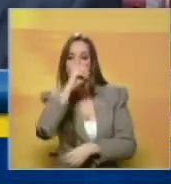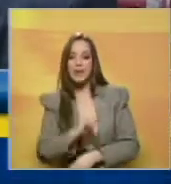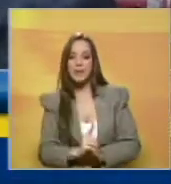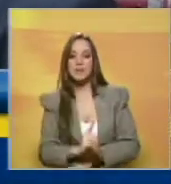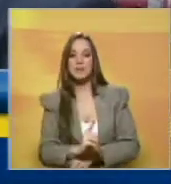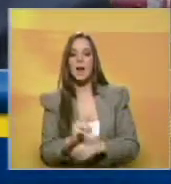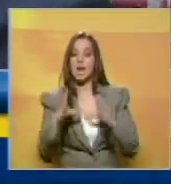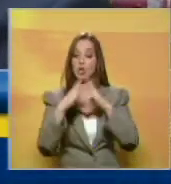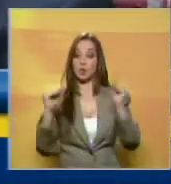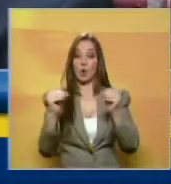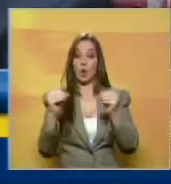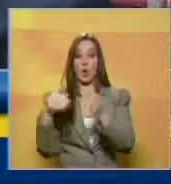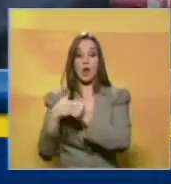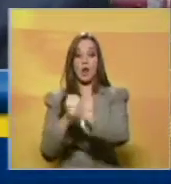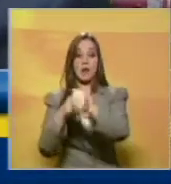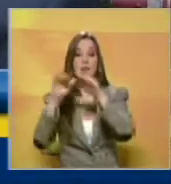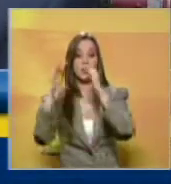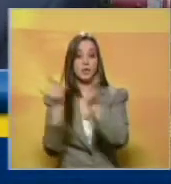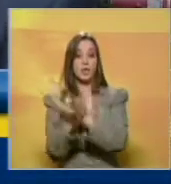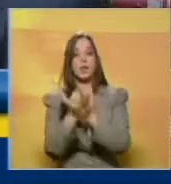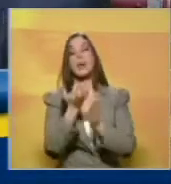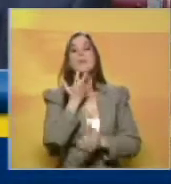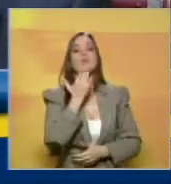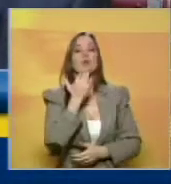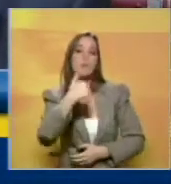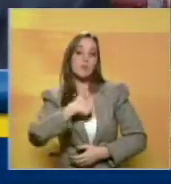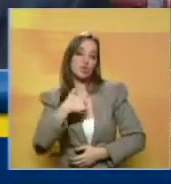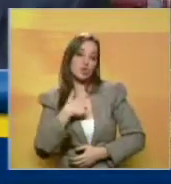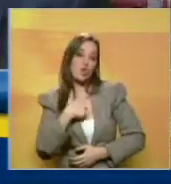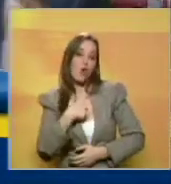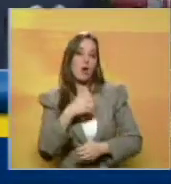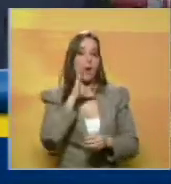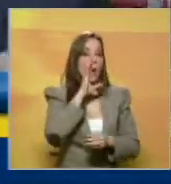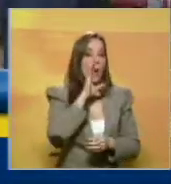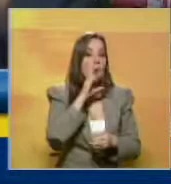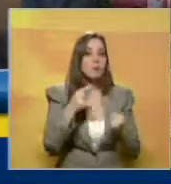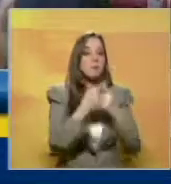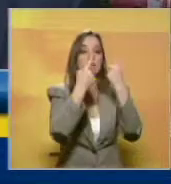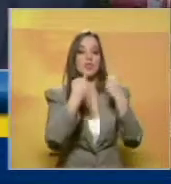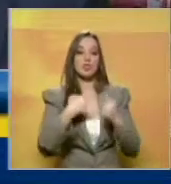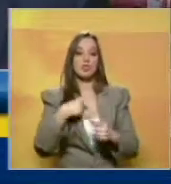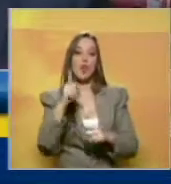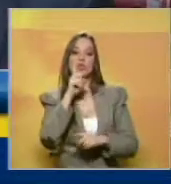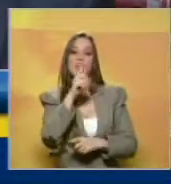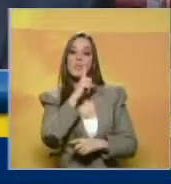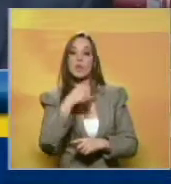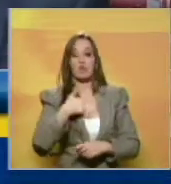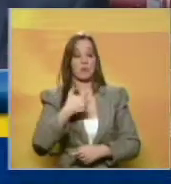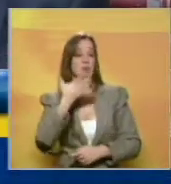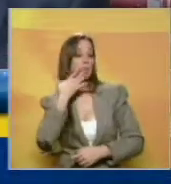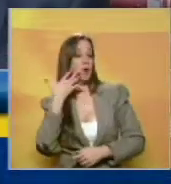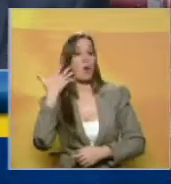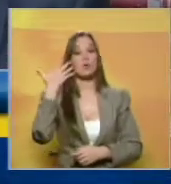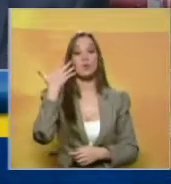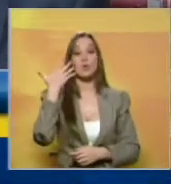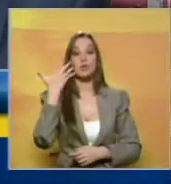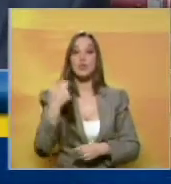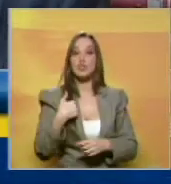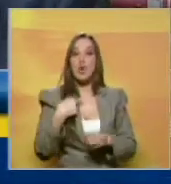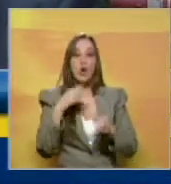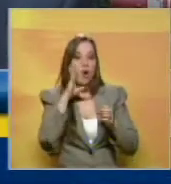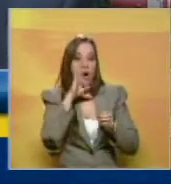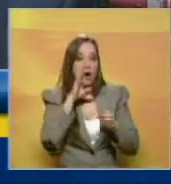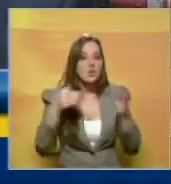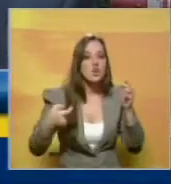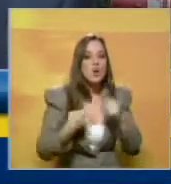todos. Entonces en el caso, si yo soy conspirador por haber sido nombrado, pues orgulloso seré entonces de ser un conspirador